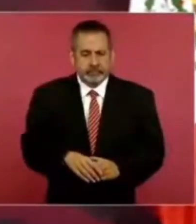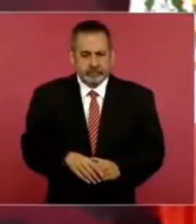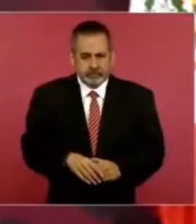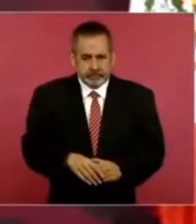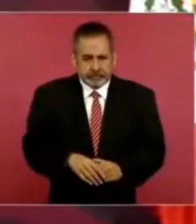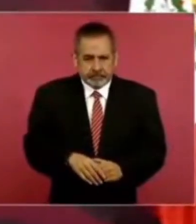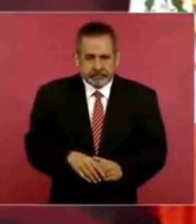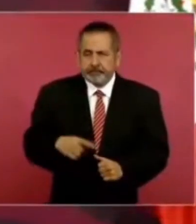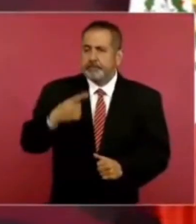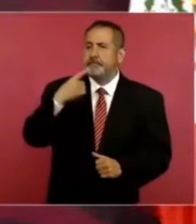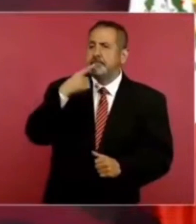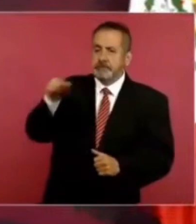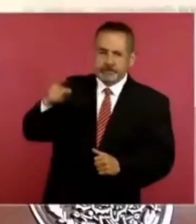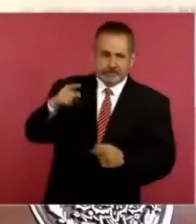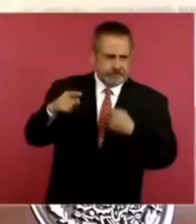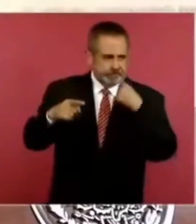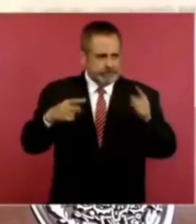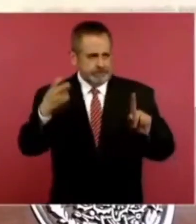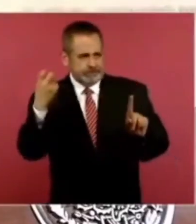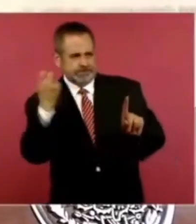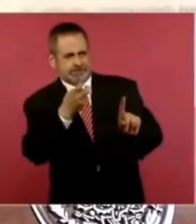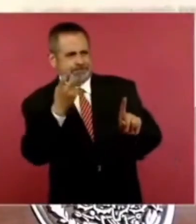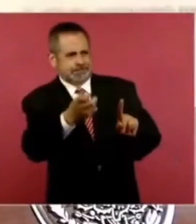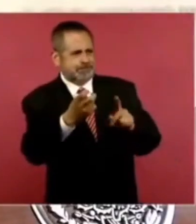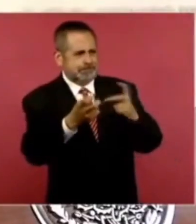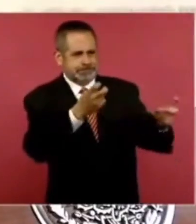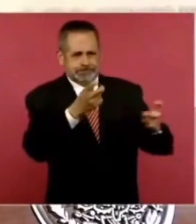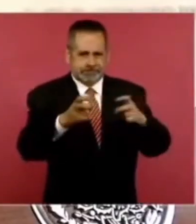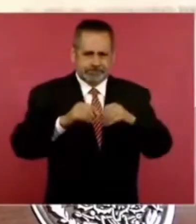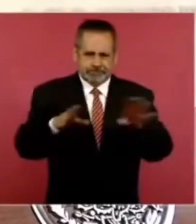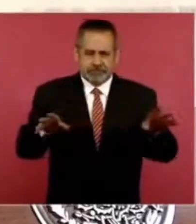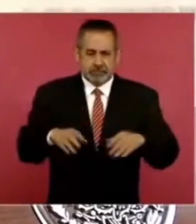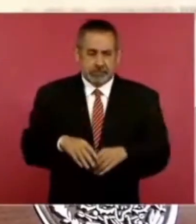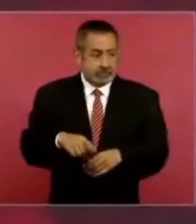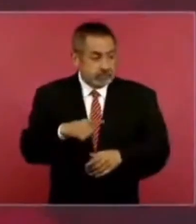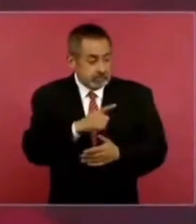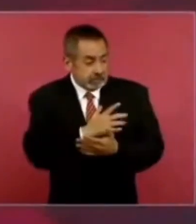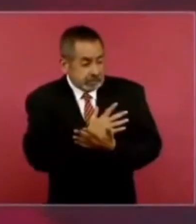Es preferible que se excedan